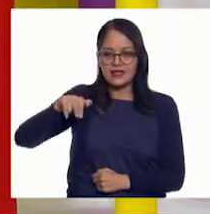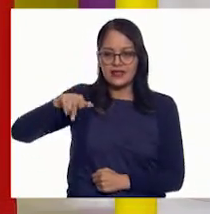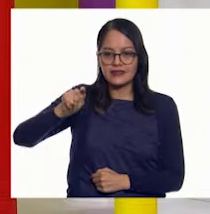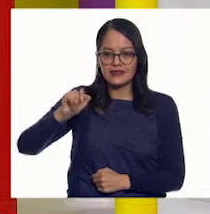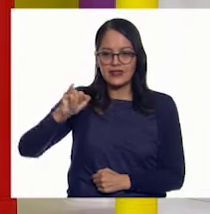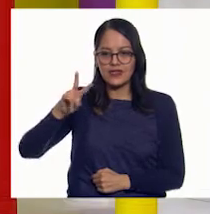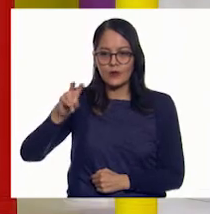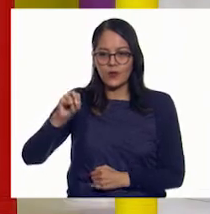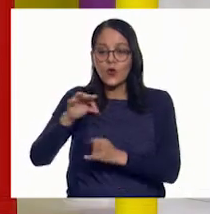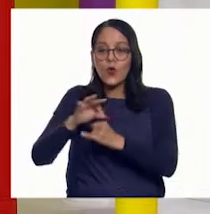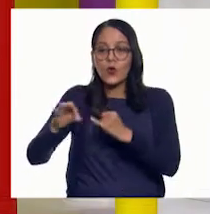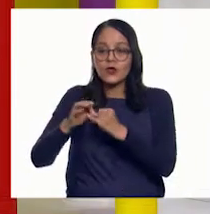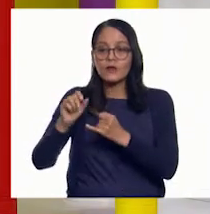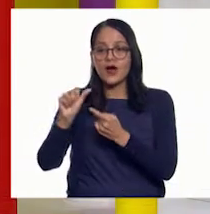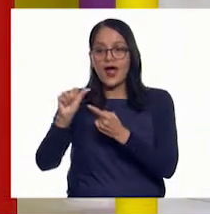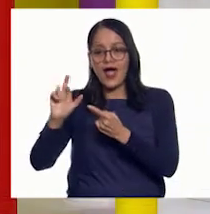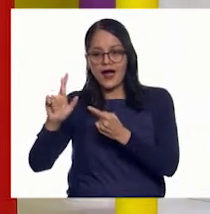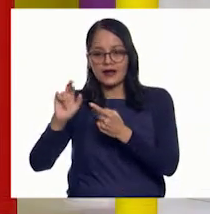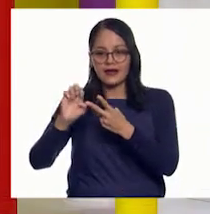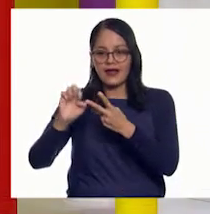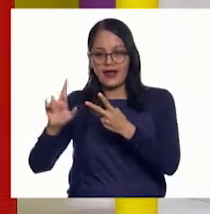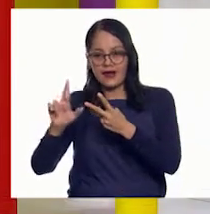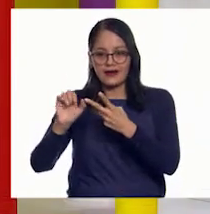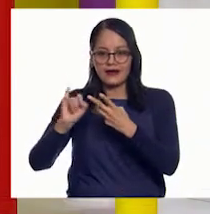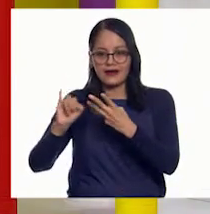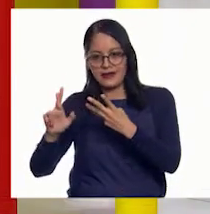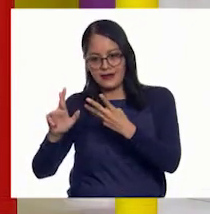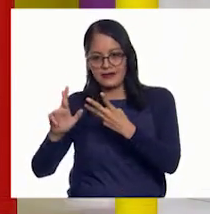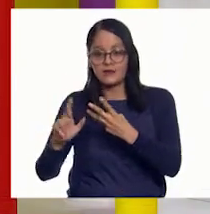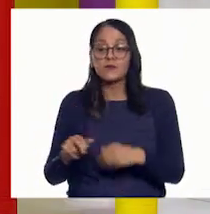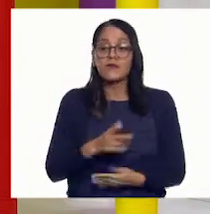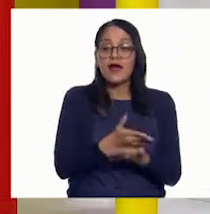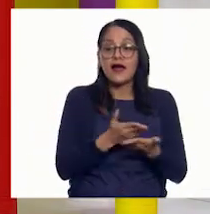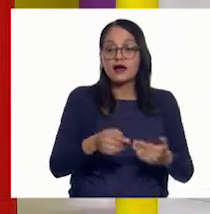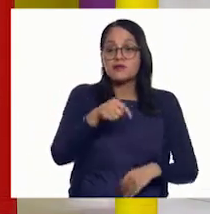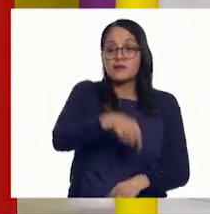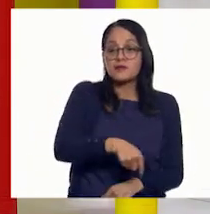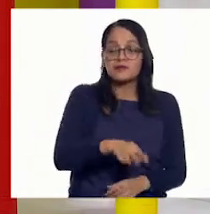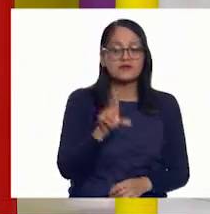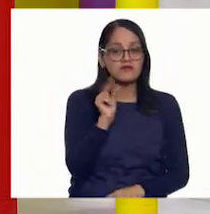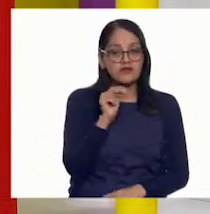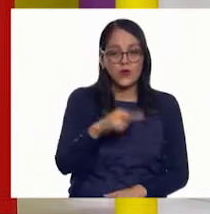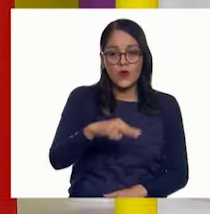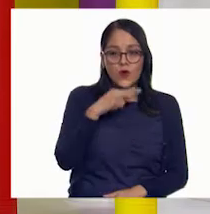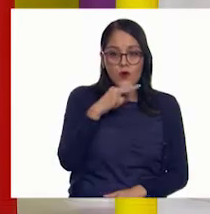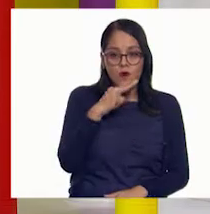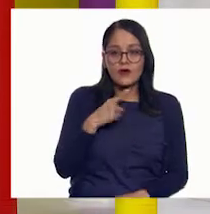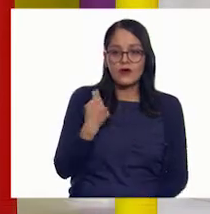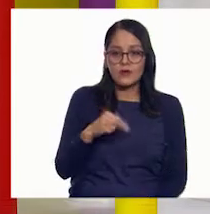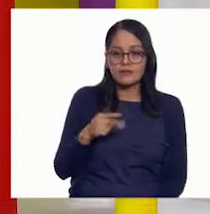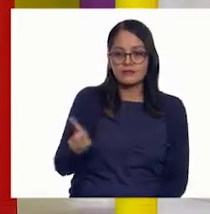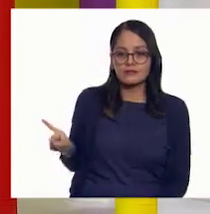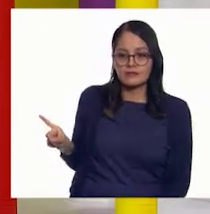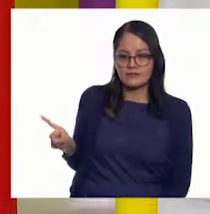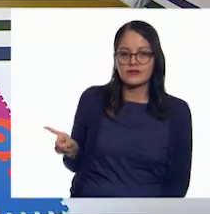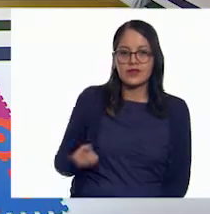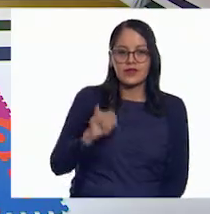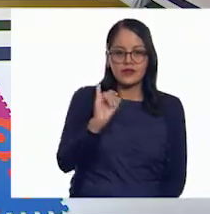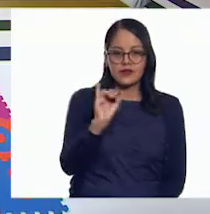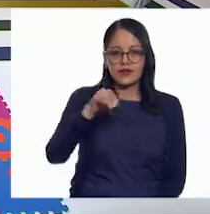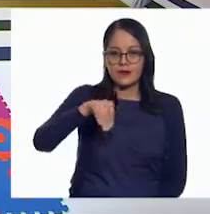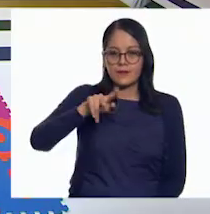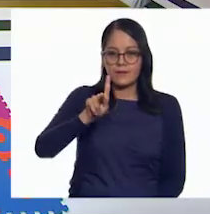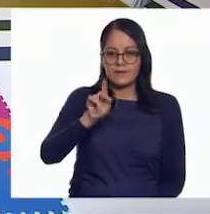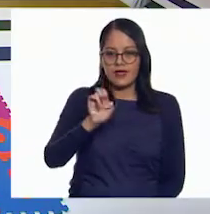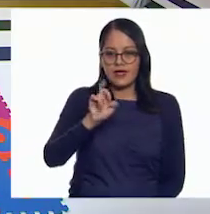en ar, ir? En esta receta yo ya me di cuenta que los escribimos todos en imperativo. Así es. Porque